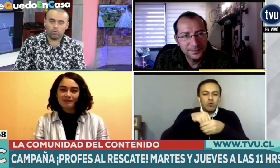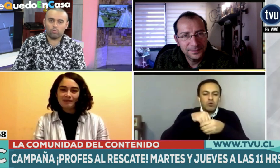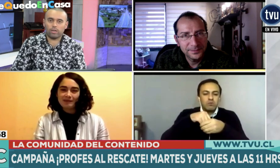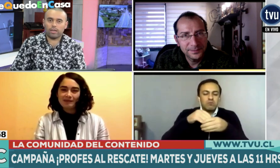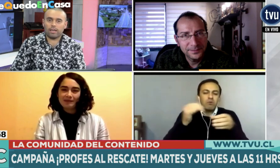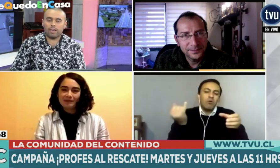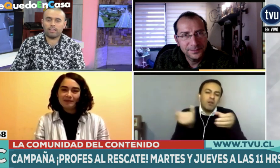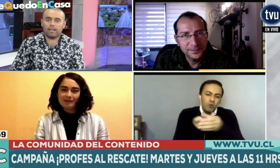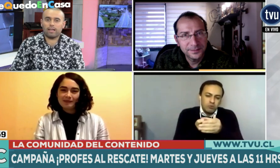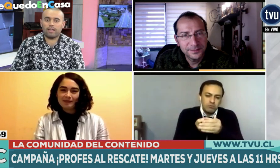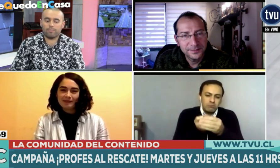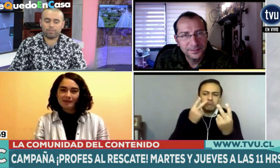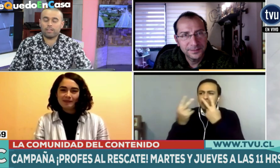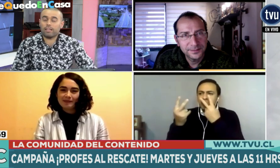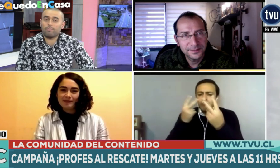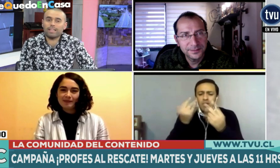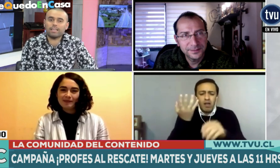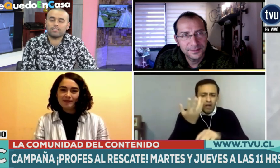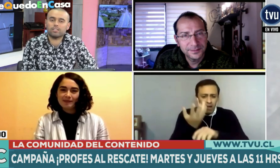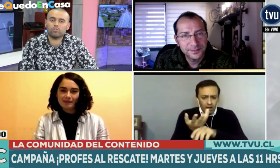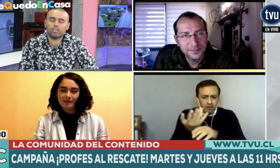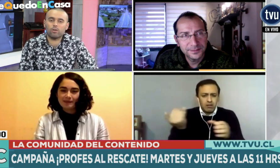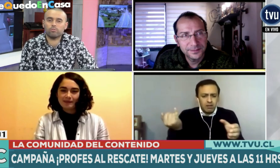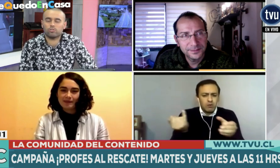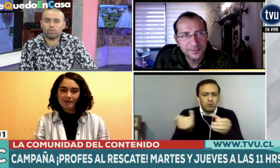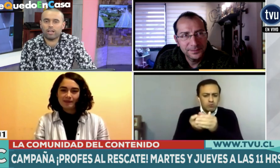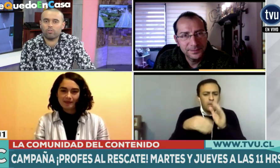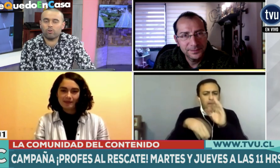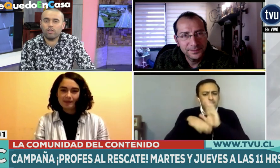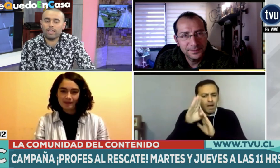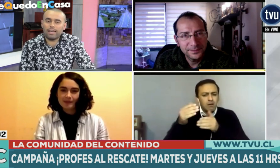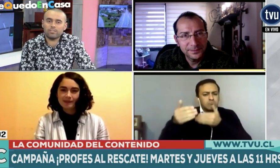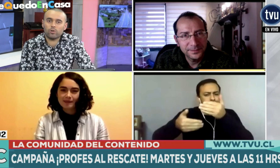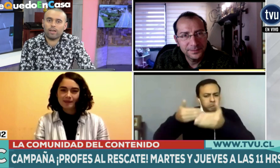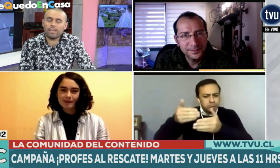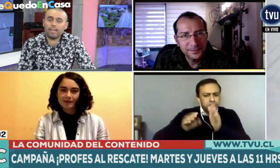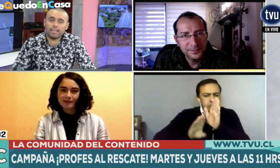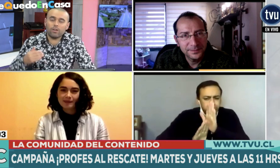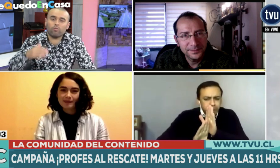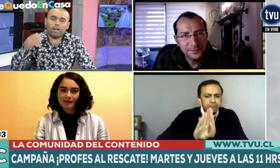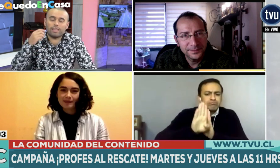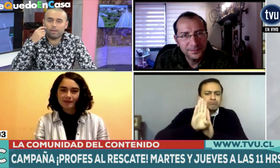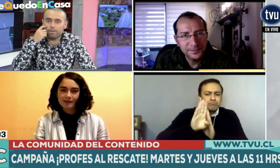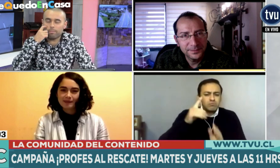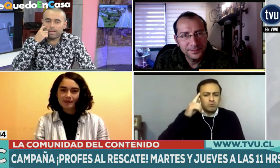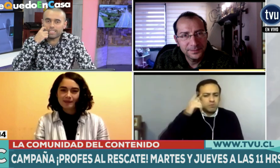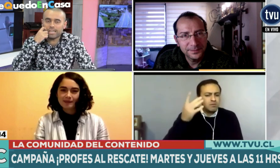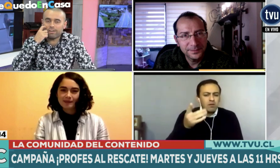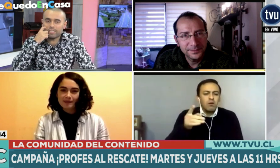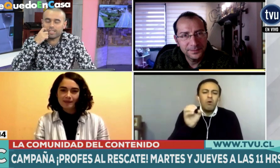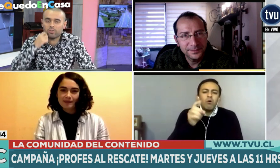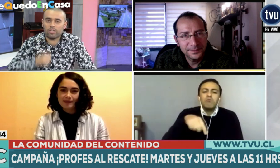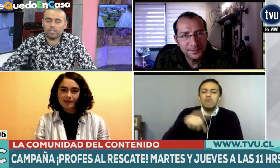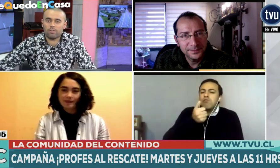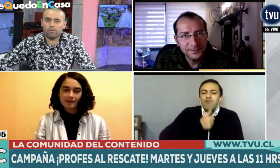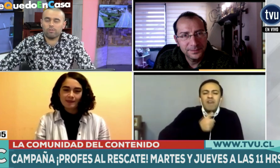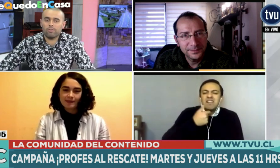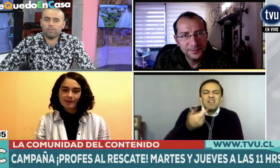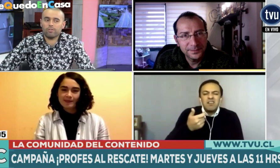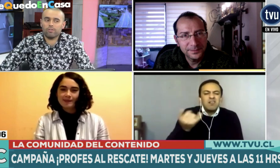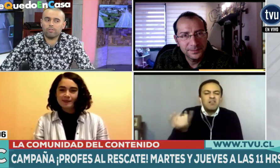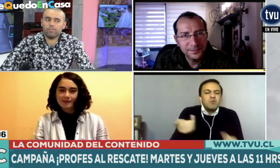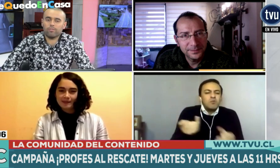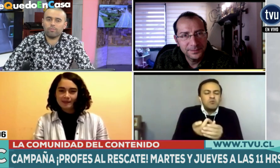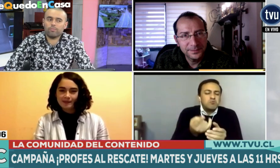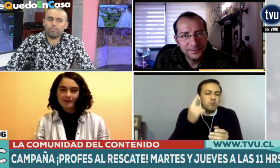¿cómo has visto tú que esta temática, cierto, se ha ido posicionando en la ciudadanía? ¿Y qué nos falta también para seguir avanzando en aquello?